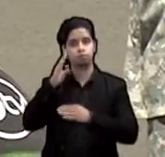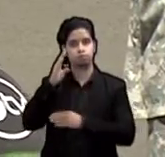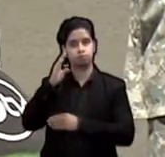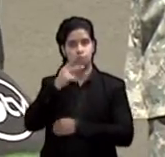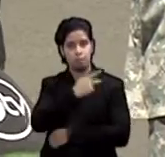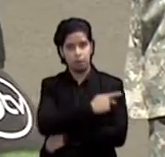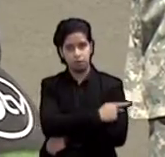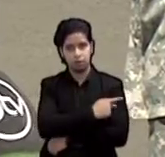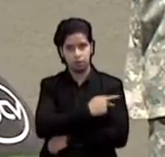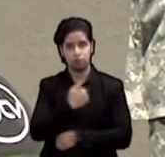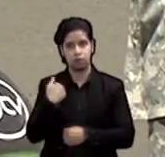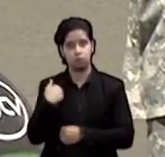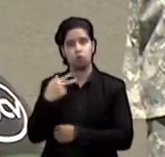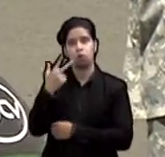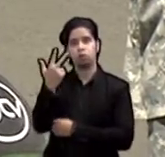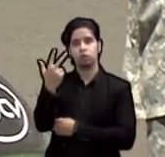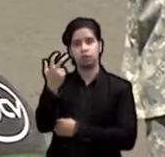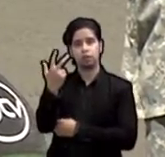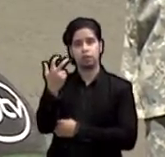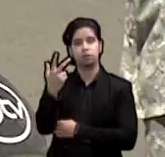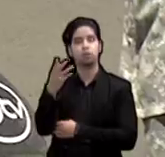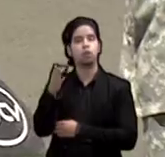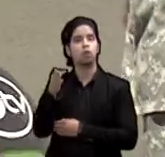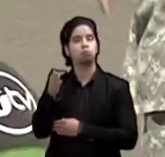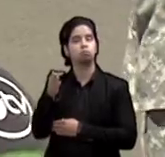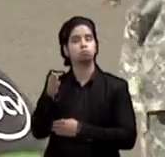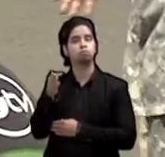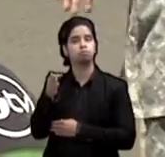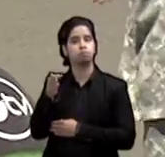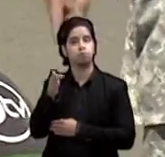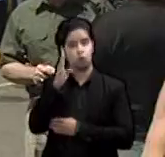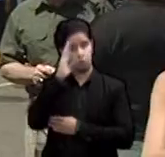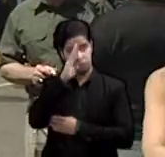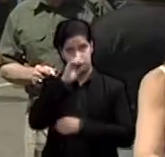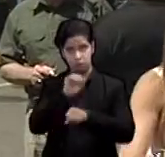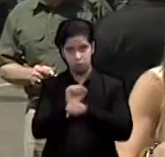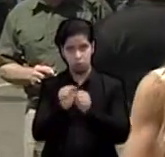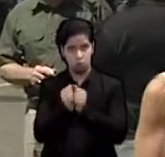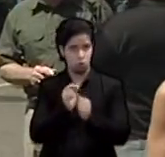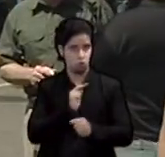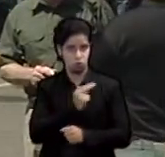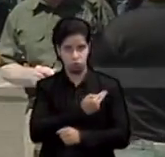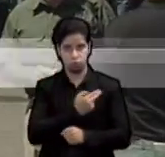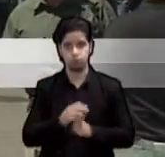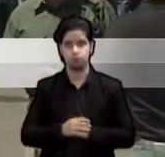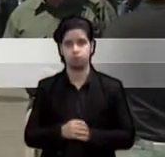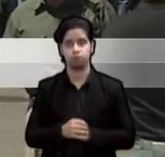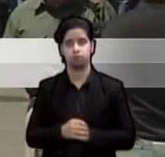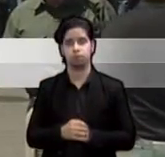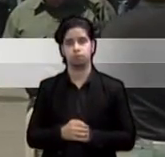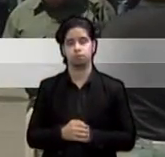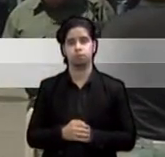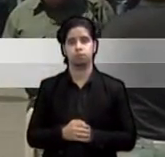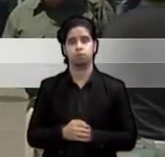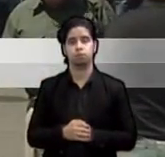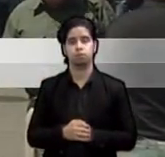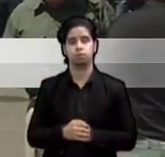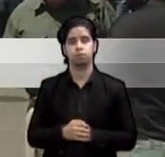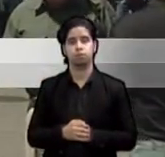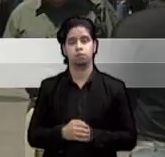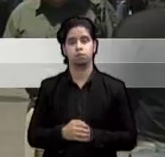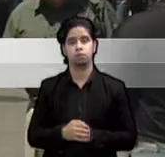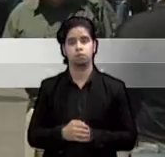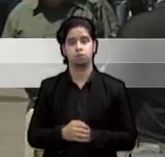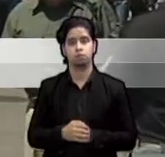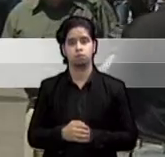nosotros en este esfuerzo. Ellos también están validando sus planes de emergencia. Yo estoy aquí de Washington porque con